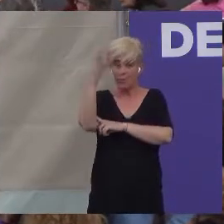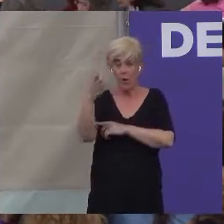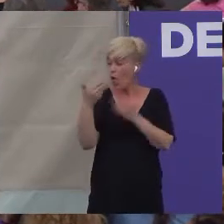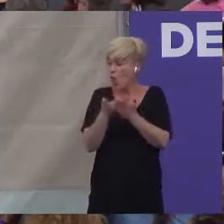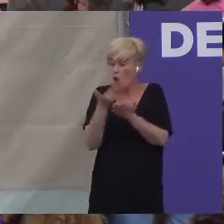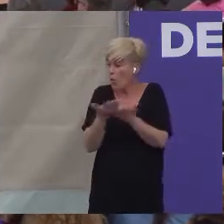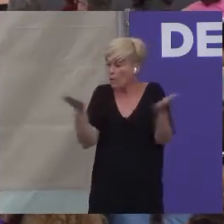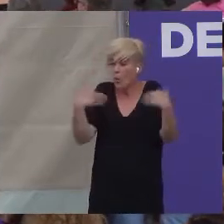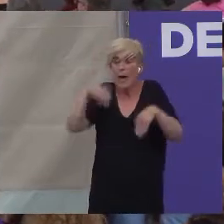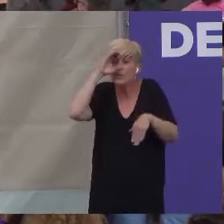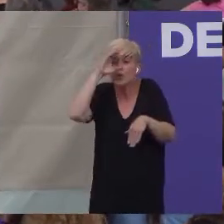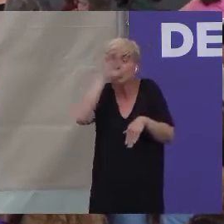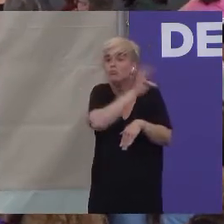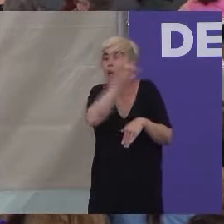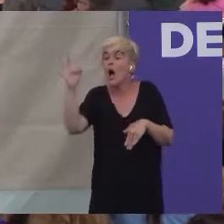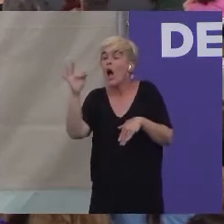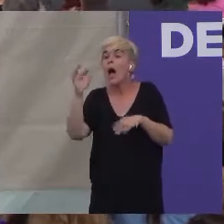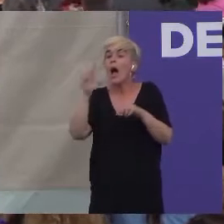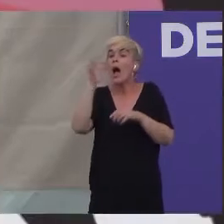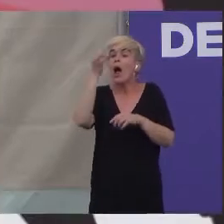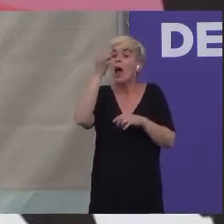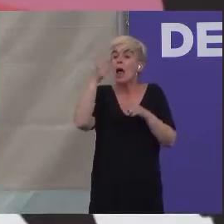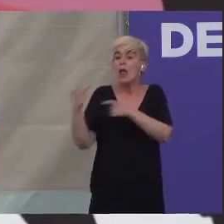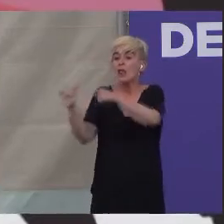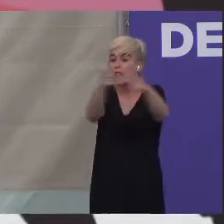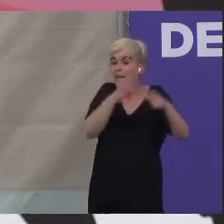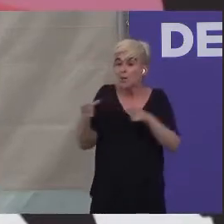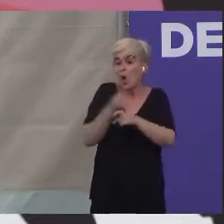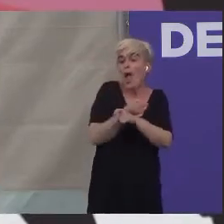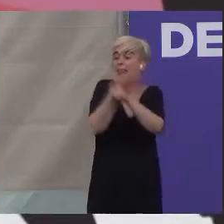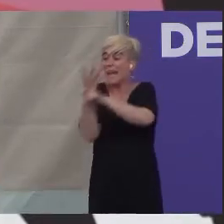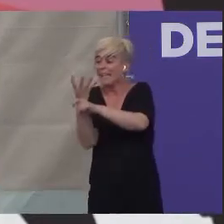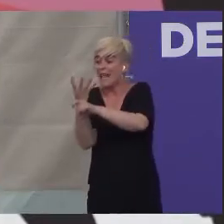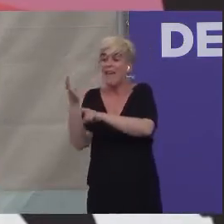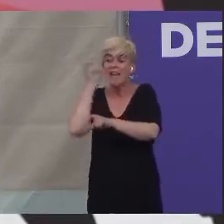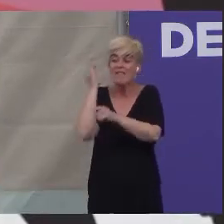se ha escuchado al Círculo de Feminismos y LGTBI del País Valenciano,